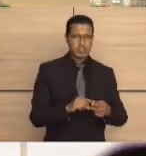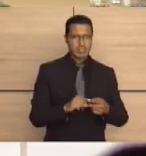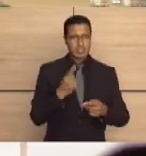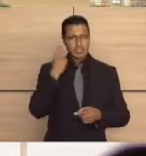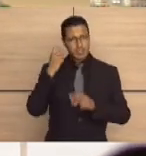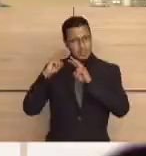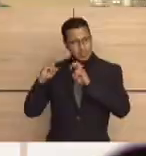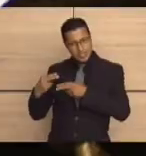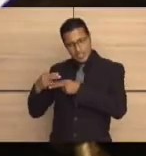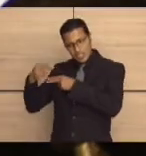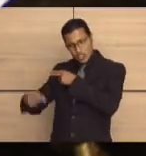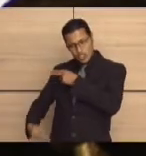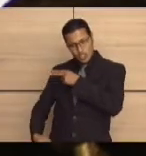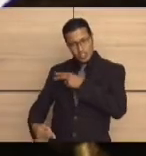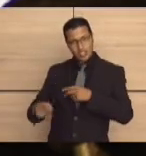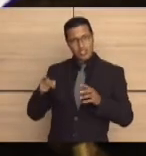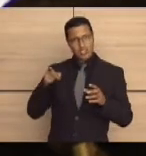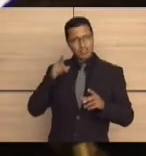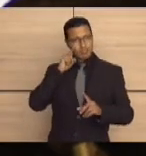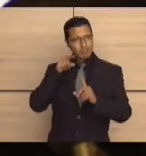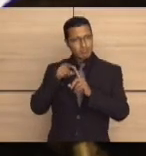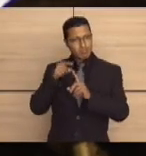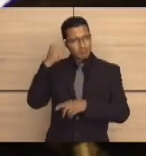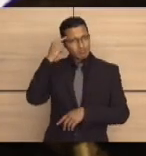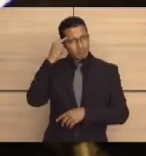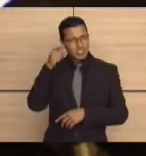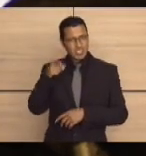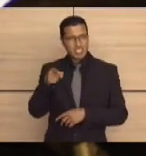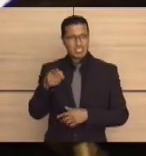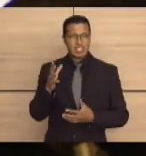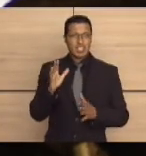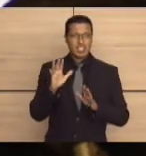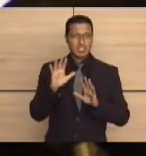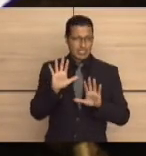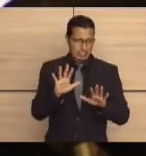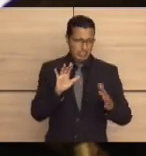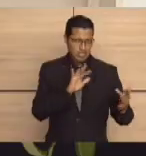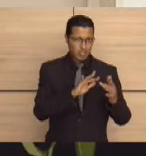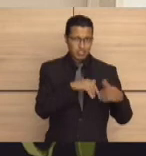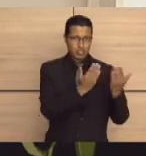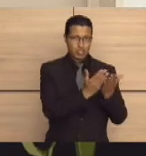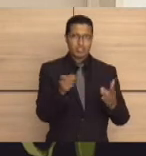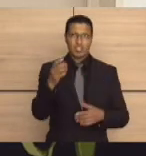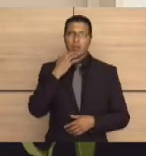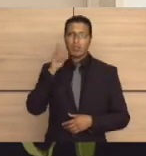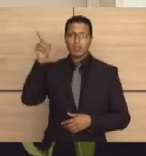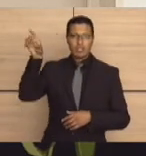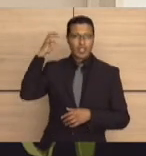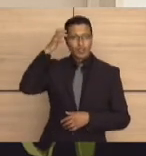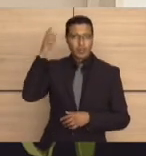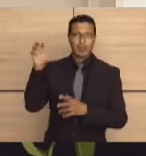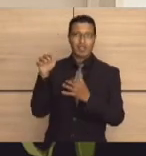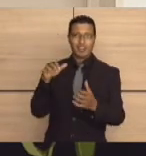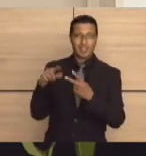país y no enfocarnos tanto en la historia que tienen y que eso se enseña, ¿no?, en los colegios, la historia de Europa, otras guerras, guerras